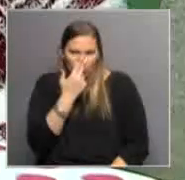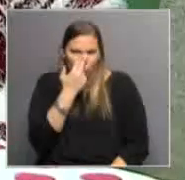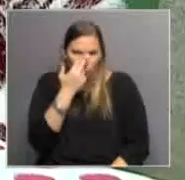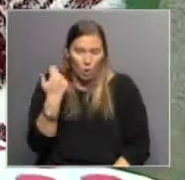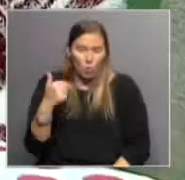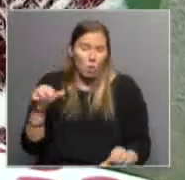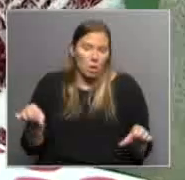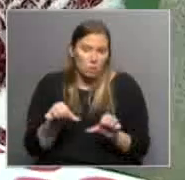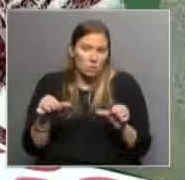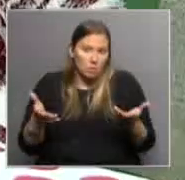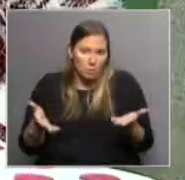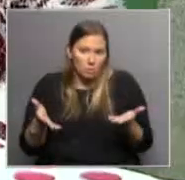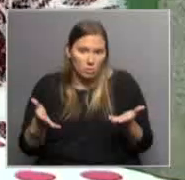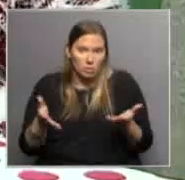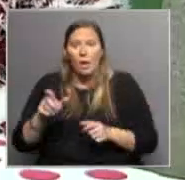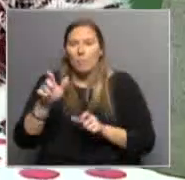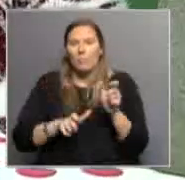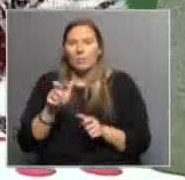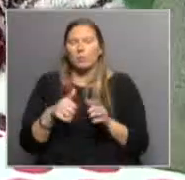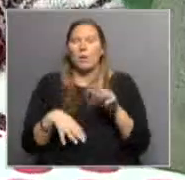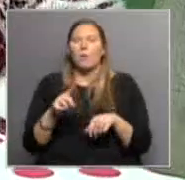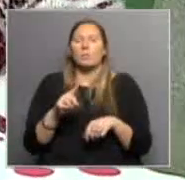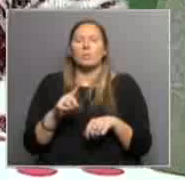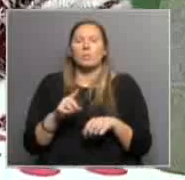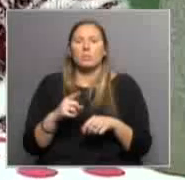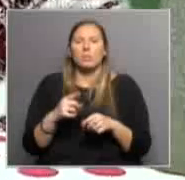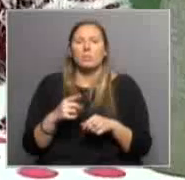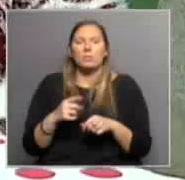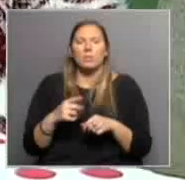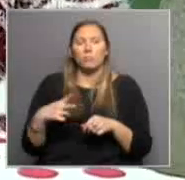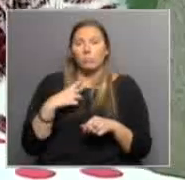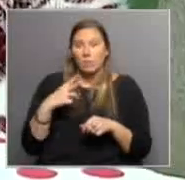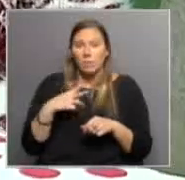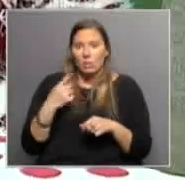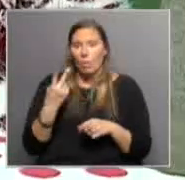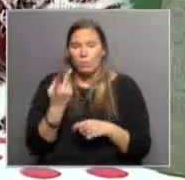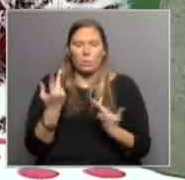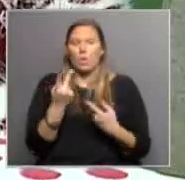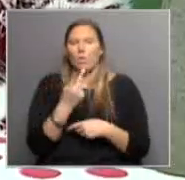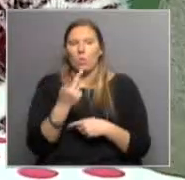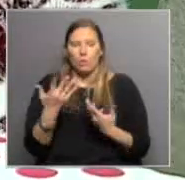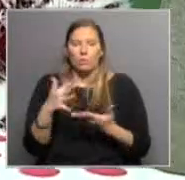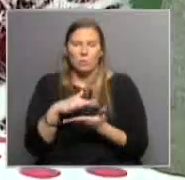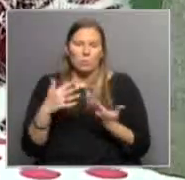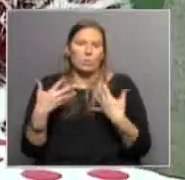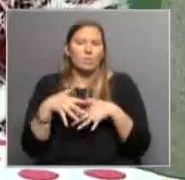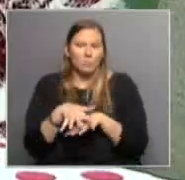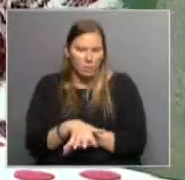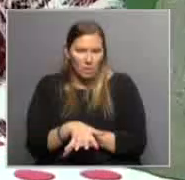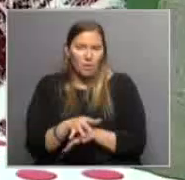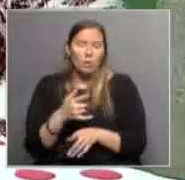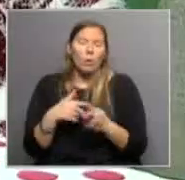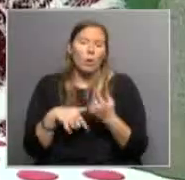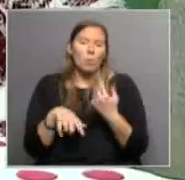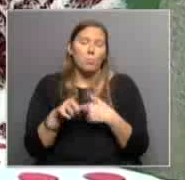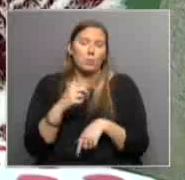hicieron a personas con mayor poder adquisitivo. Claro que confluyeron esas dos dimensiones de manera muy clara, pero bueno, no